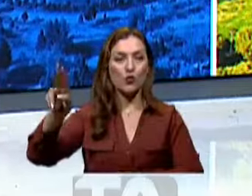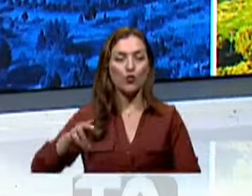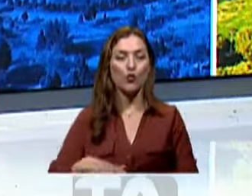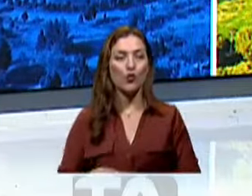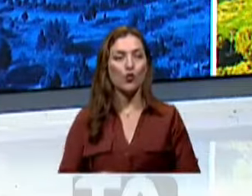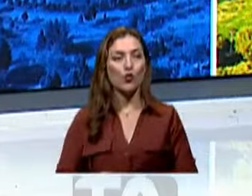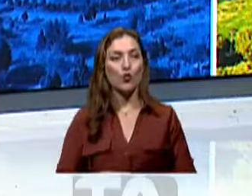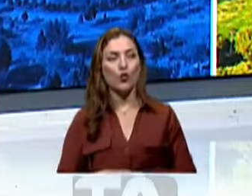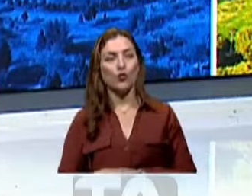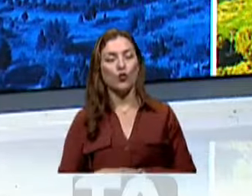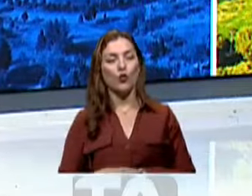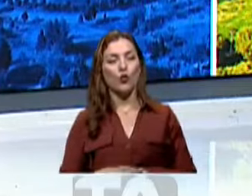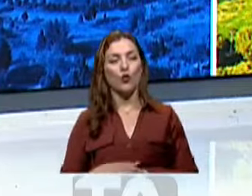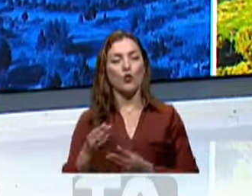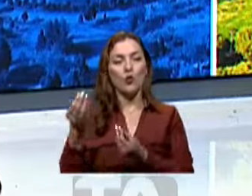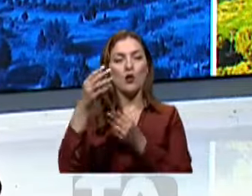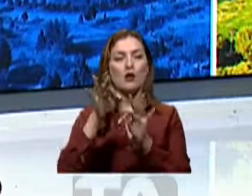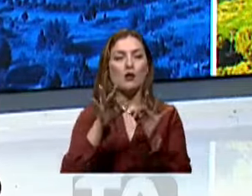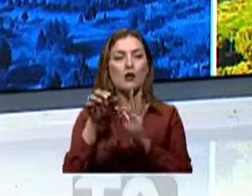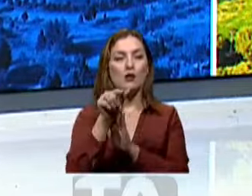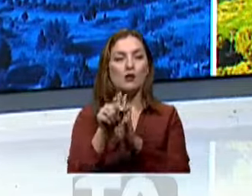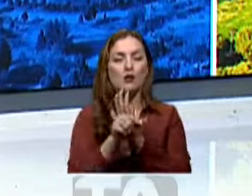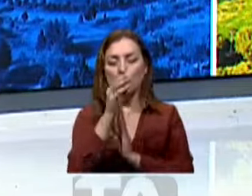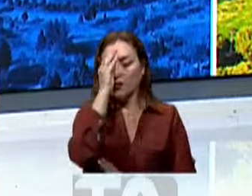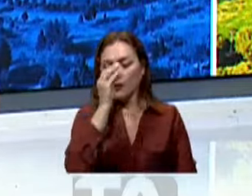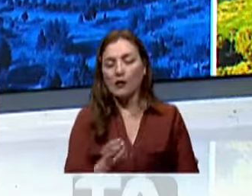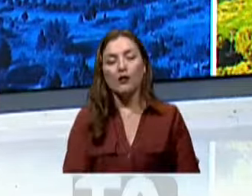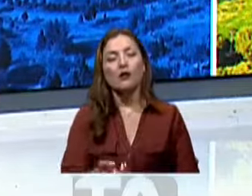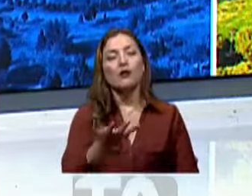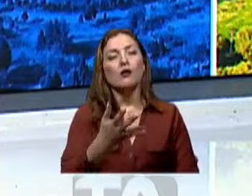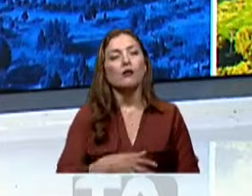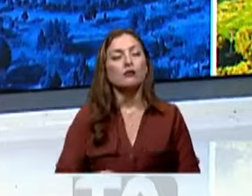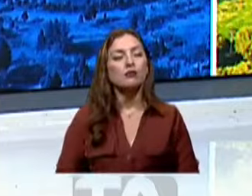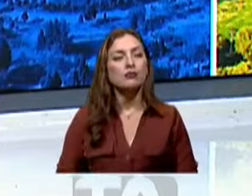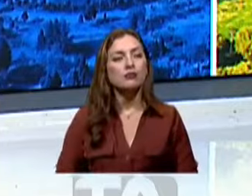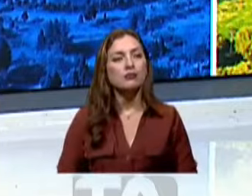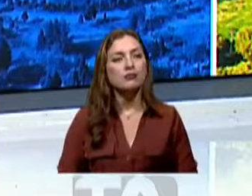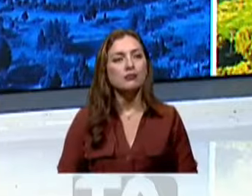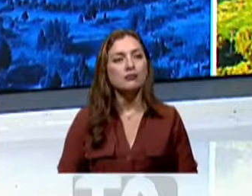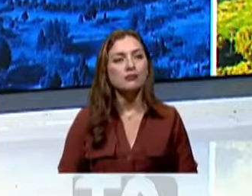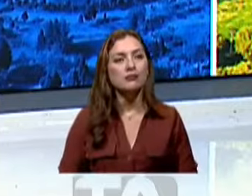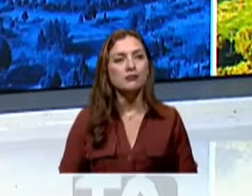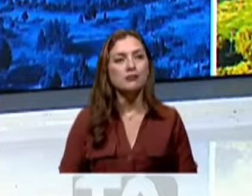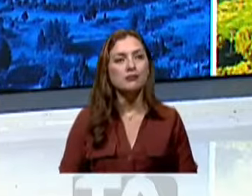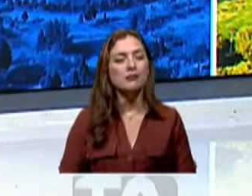a ampliar con los detalles. Paul, buenos días. Adelante.